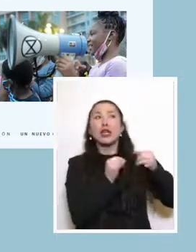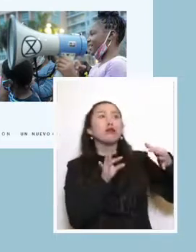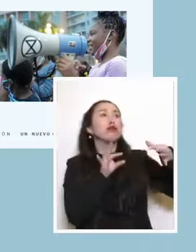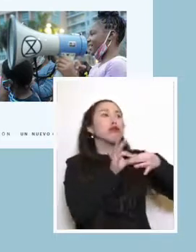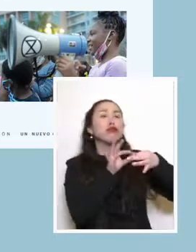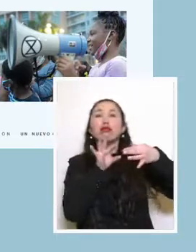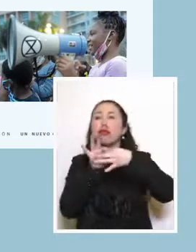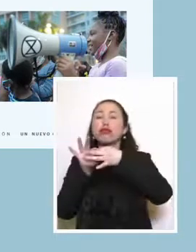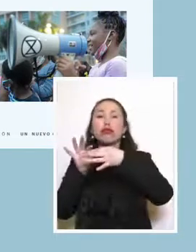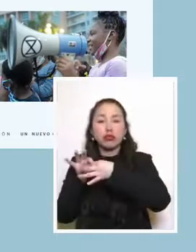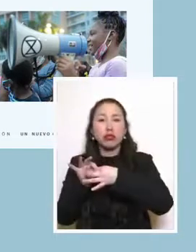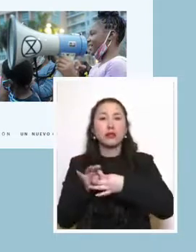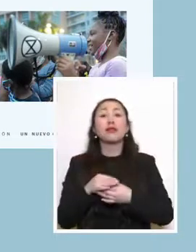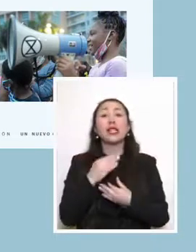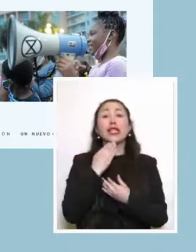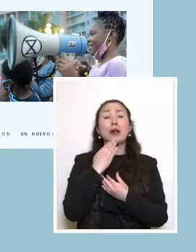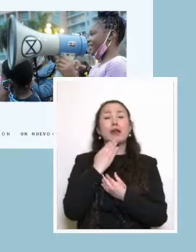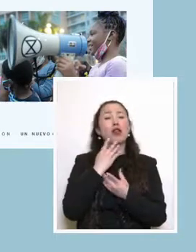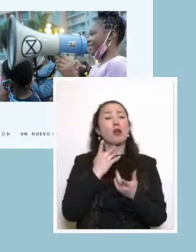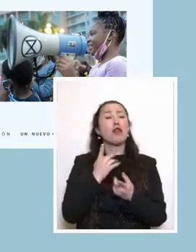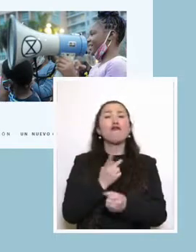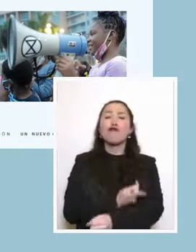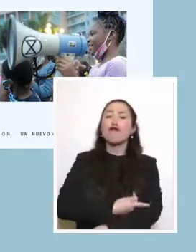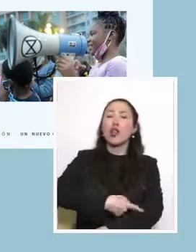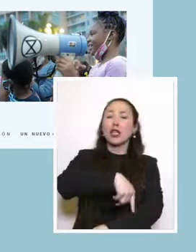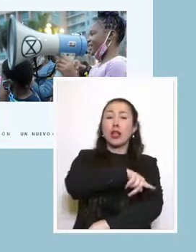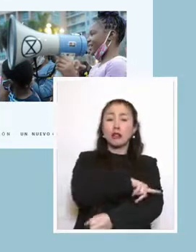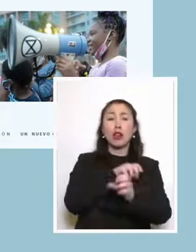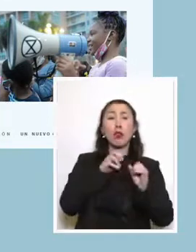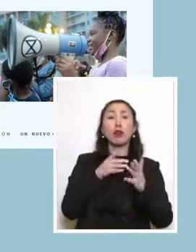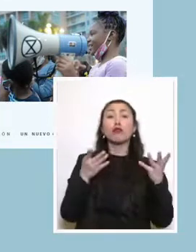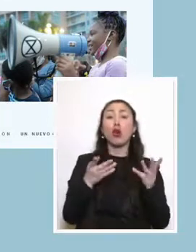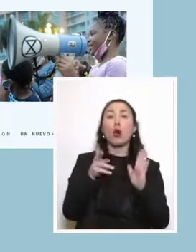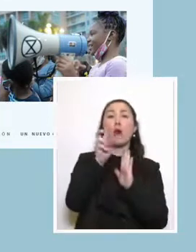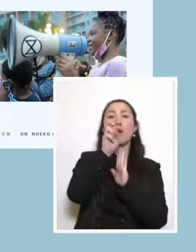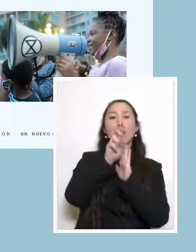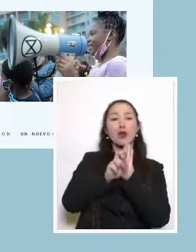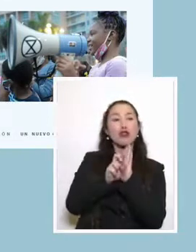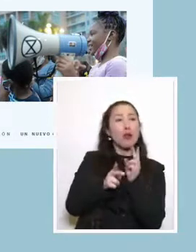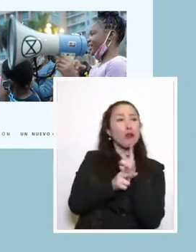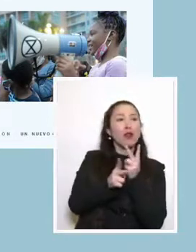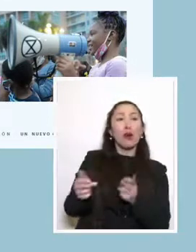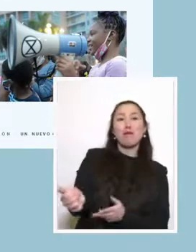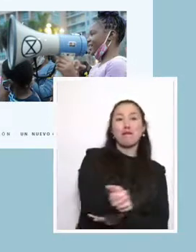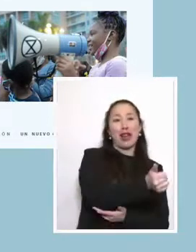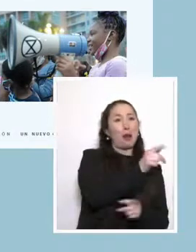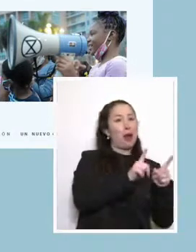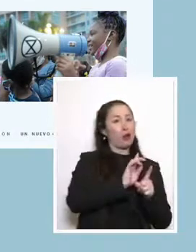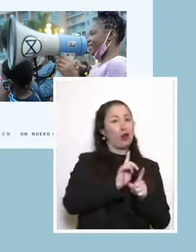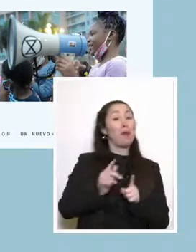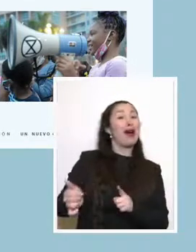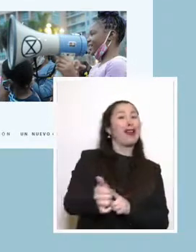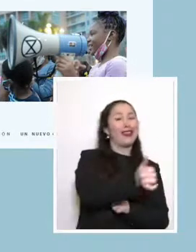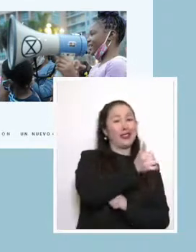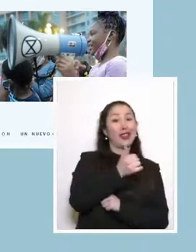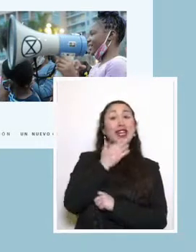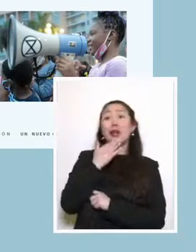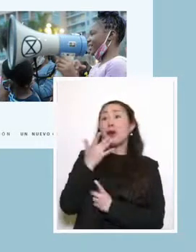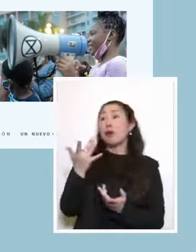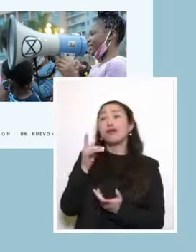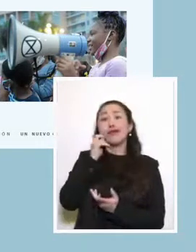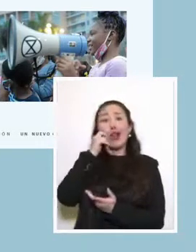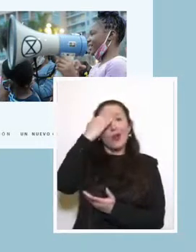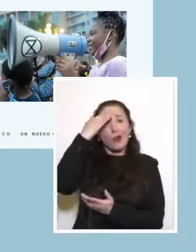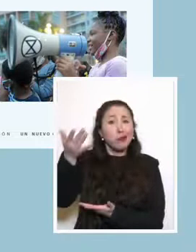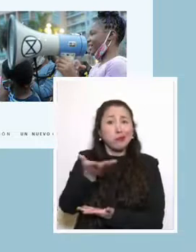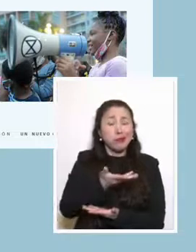También reafirmar la educación como un proyecto público y un bien común. Necesitamos revisar cómo se organiza